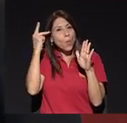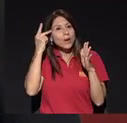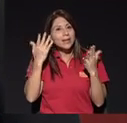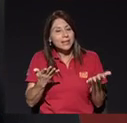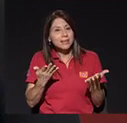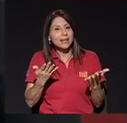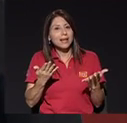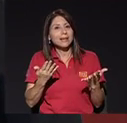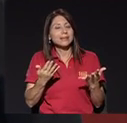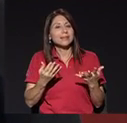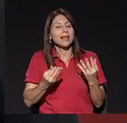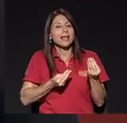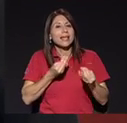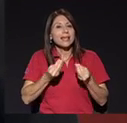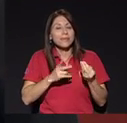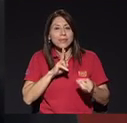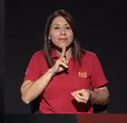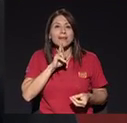que